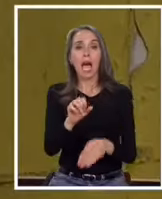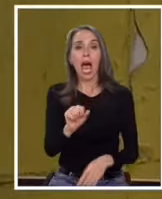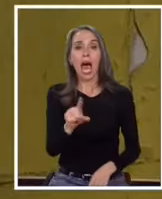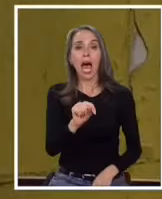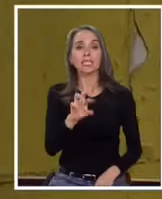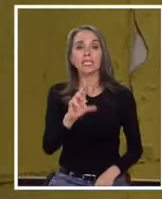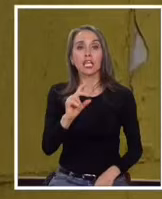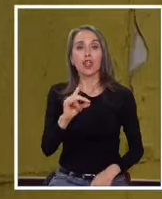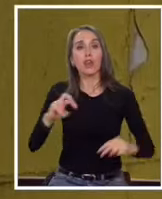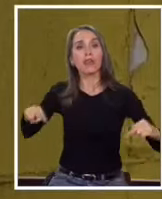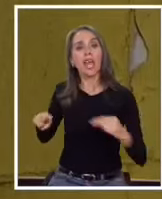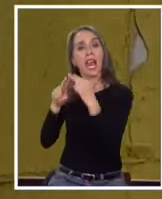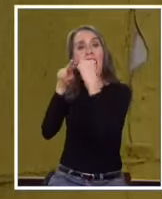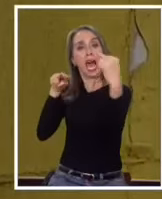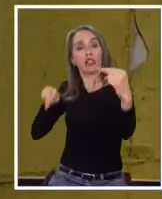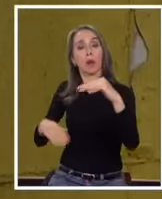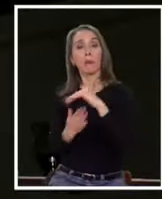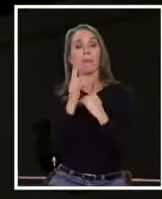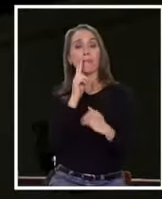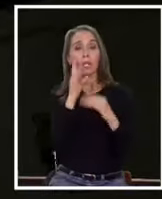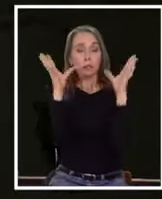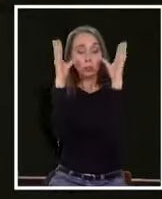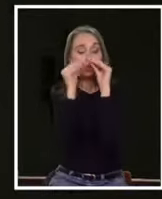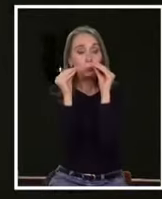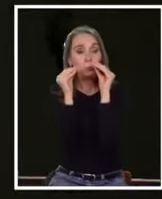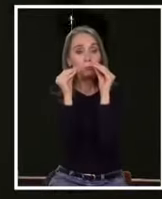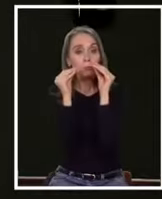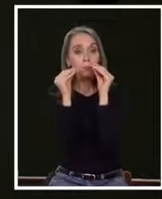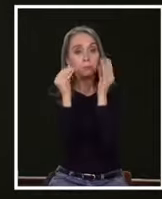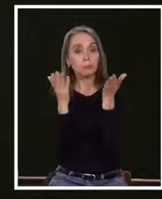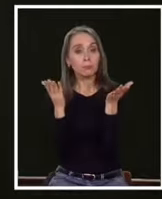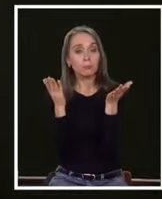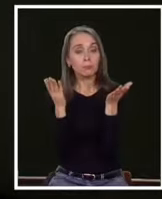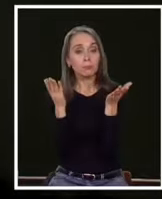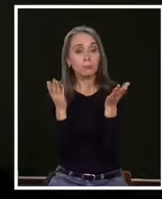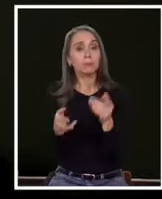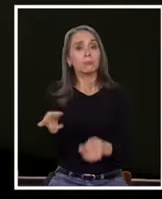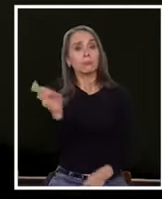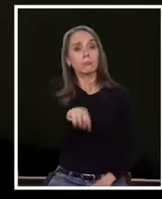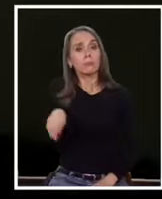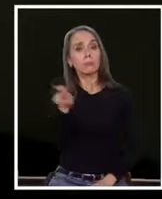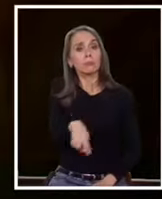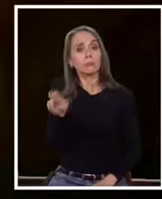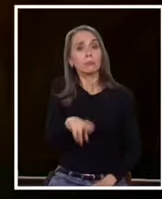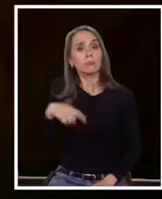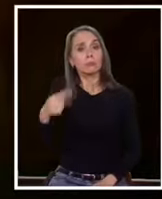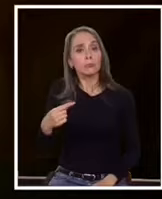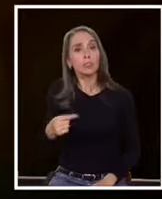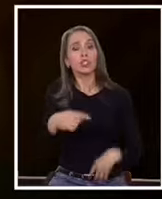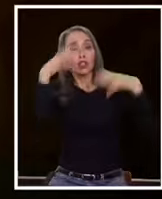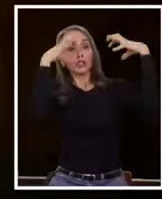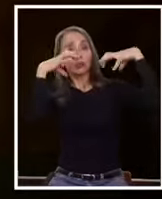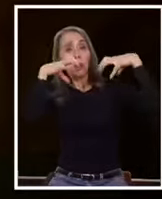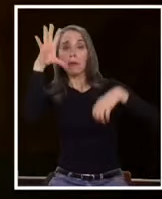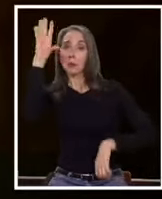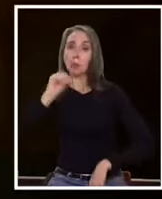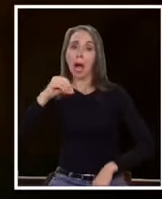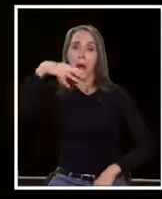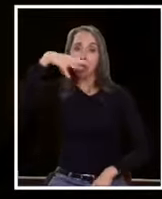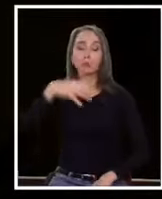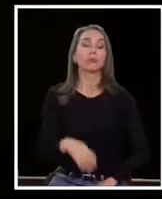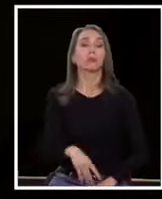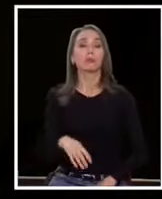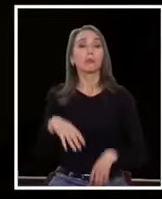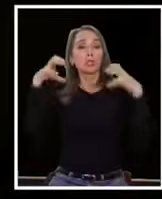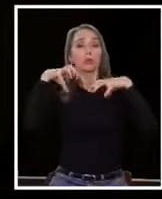Las Torres la mañana de este viernes amanecieron a oscuras. Una situación que cuentan se ha vuelto recurrente con o sin lluvia. Entonces, ¿cómo